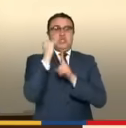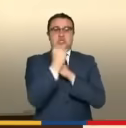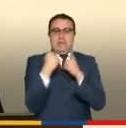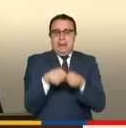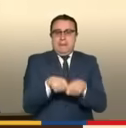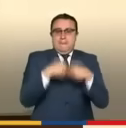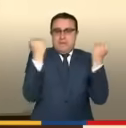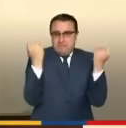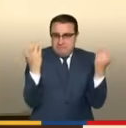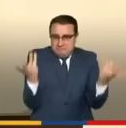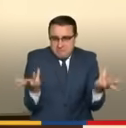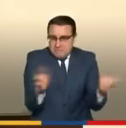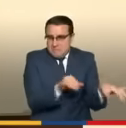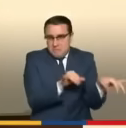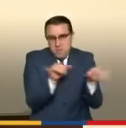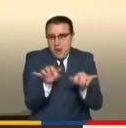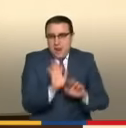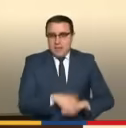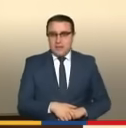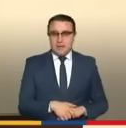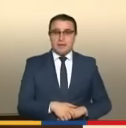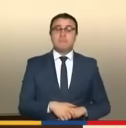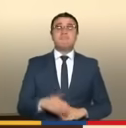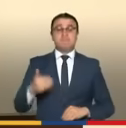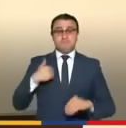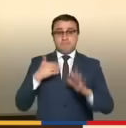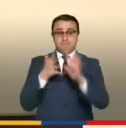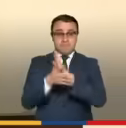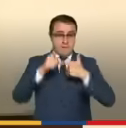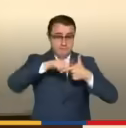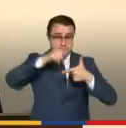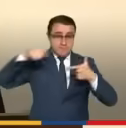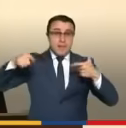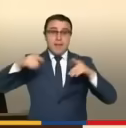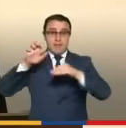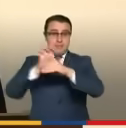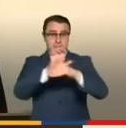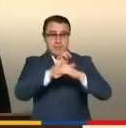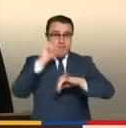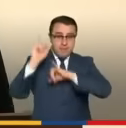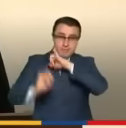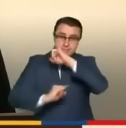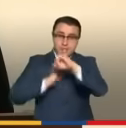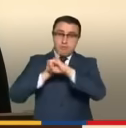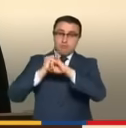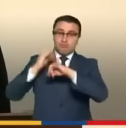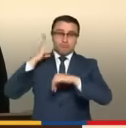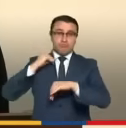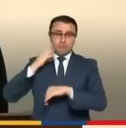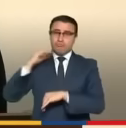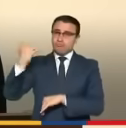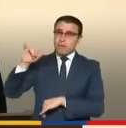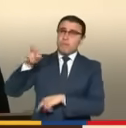que eso hay que corregirlo. Las entidades internacionales expertas en esto,